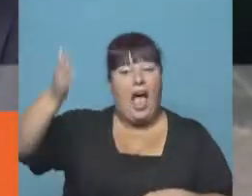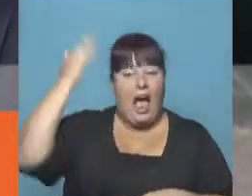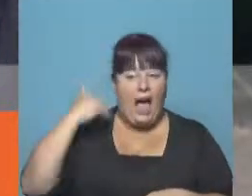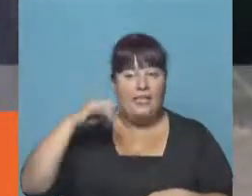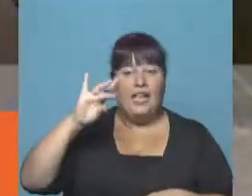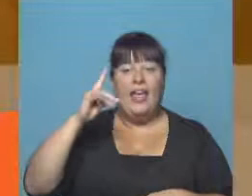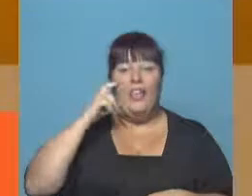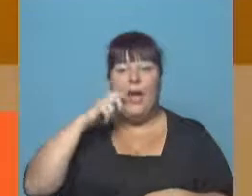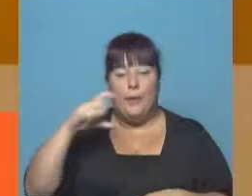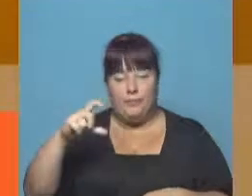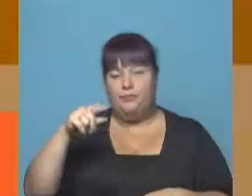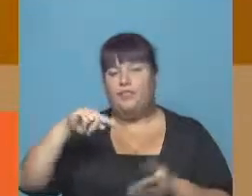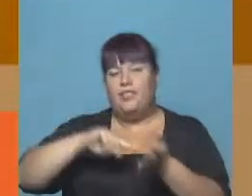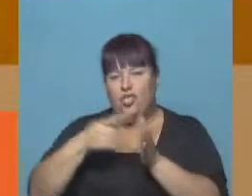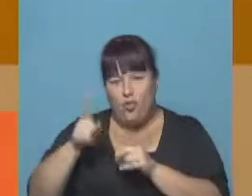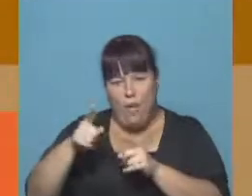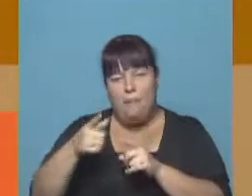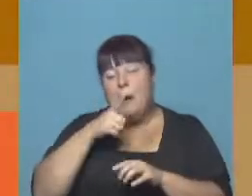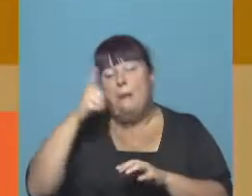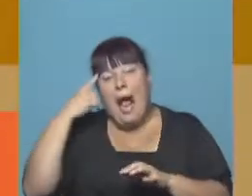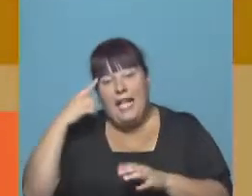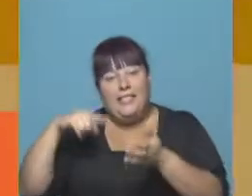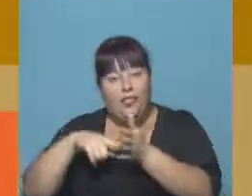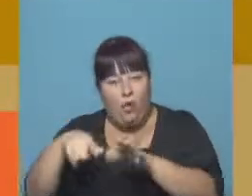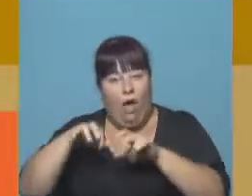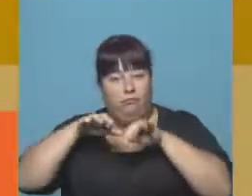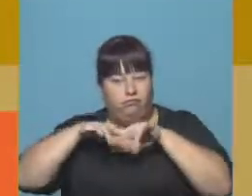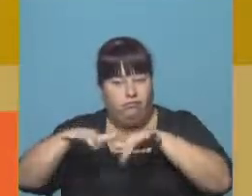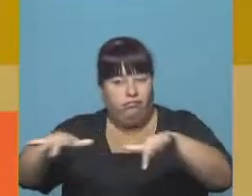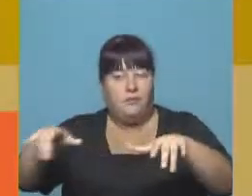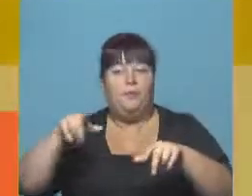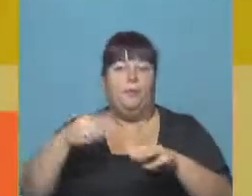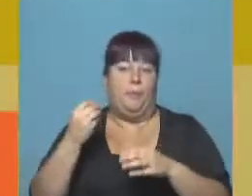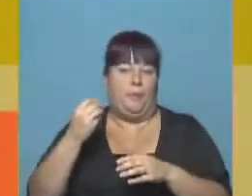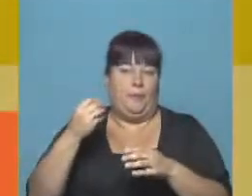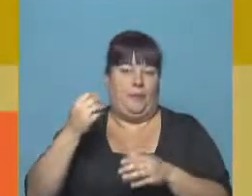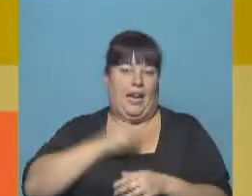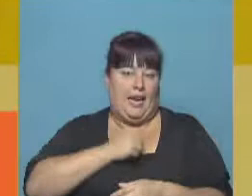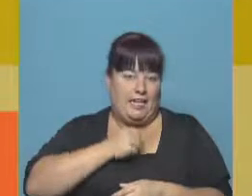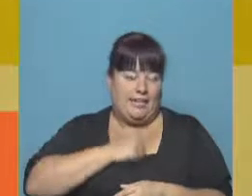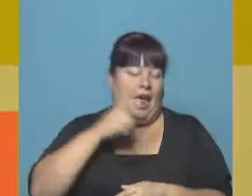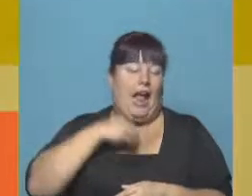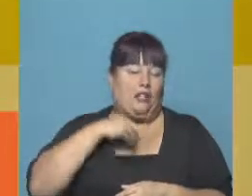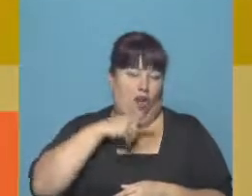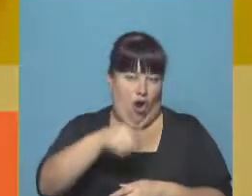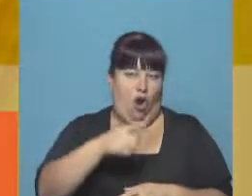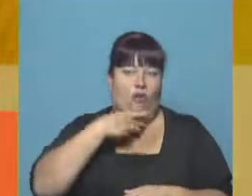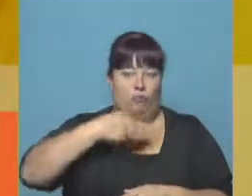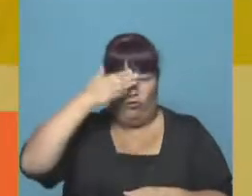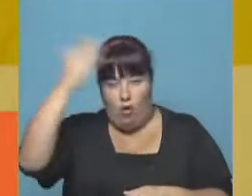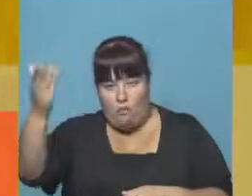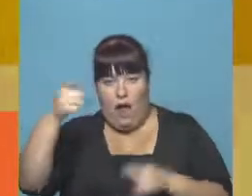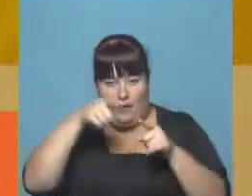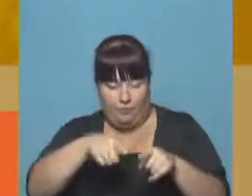era Davik, que era la ciudad desde la cual se suponía que iban a avanzar hacia los cristianos o contra los cristianos, los musulmanes en